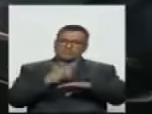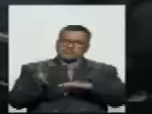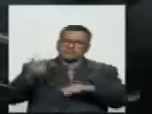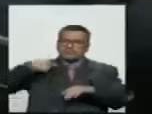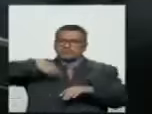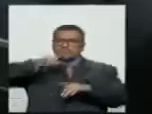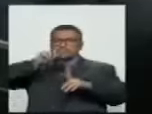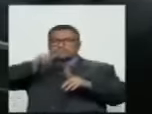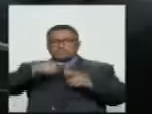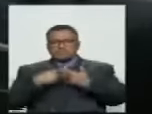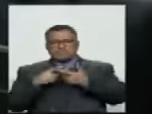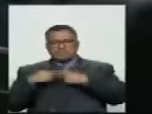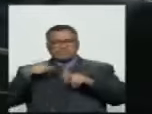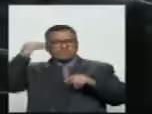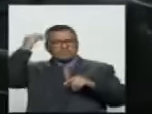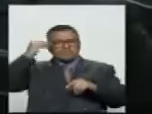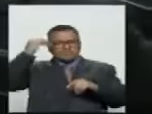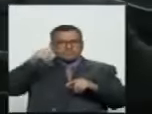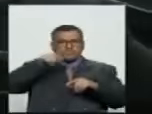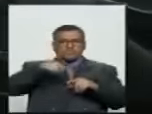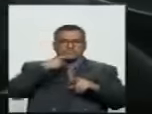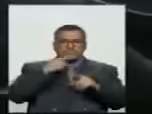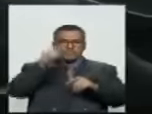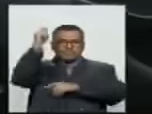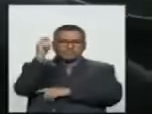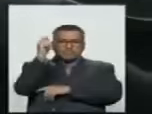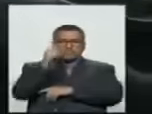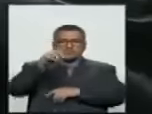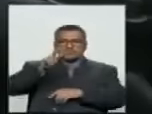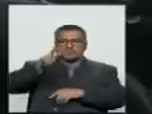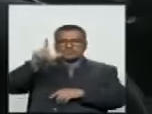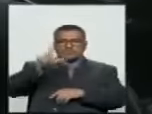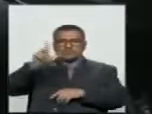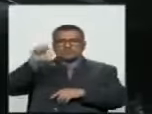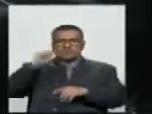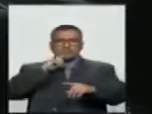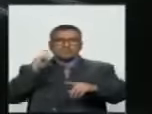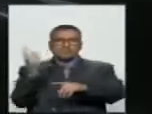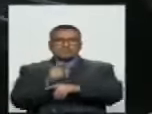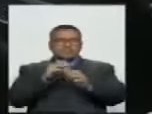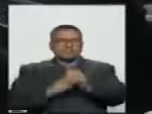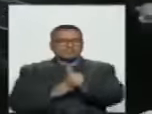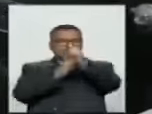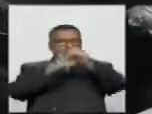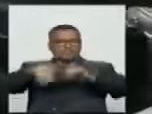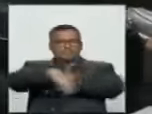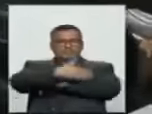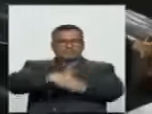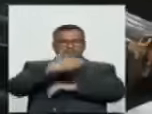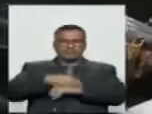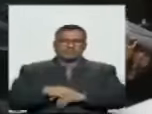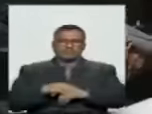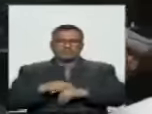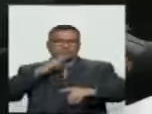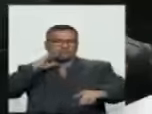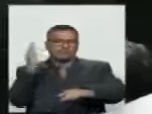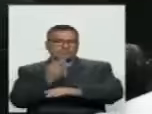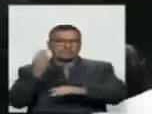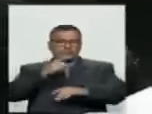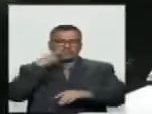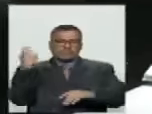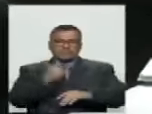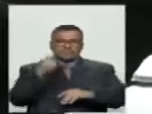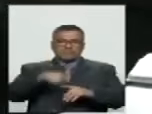una tendencia distinta, como dice bien el diputado Villapol, que insultaron a líderes de calle, que instigaban a la violencia y